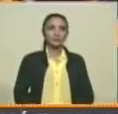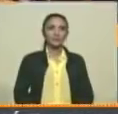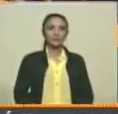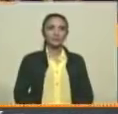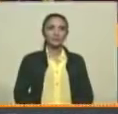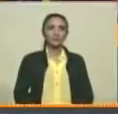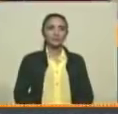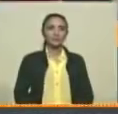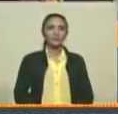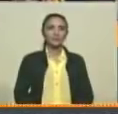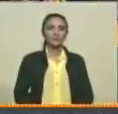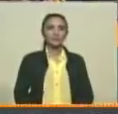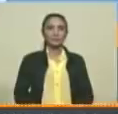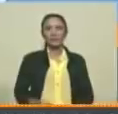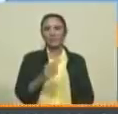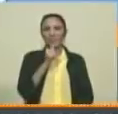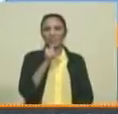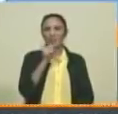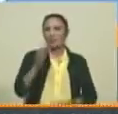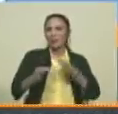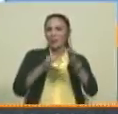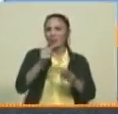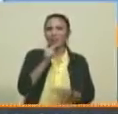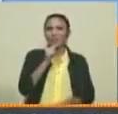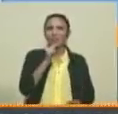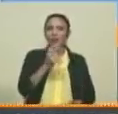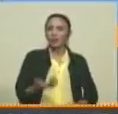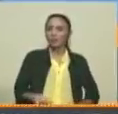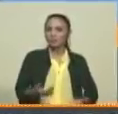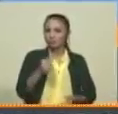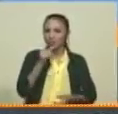Tú, flaco. Dale la palabra al flaco que está aquí, mira.